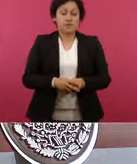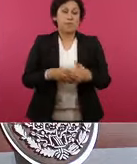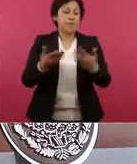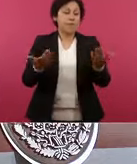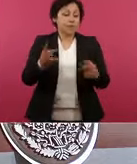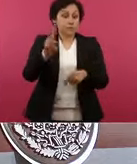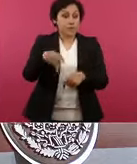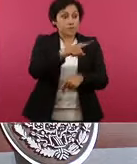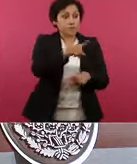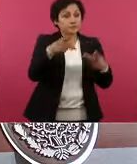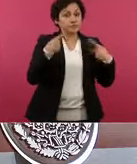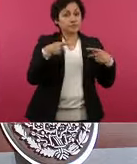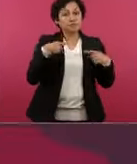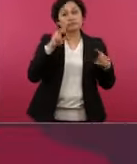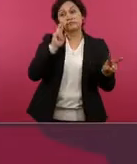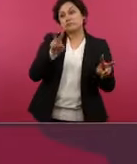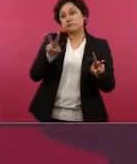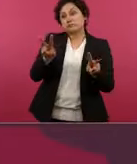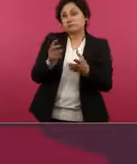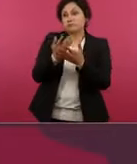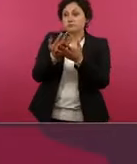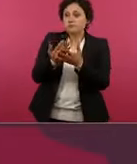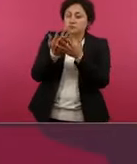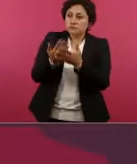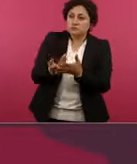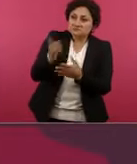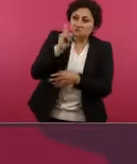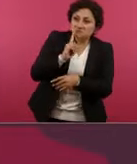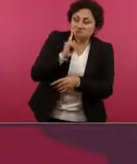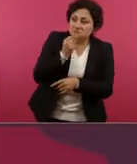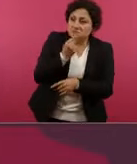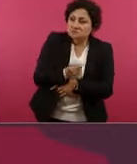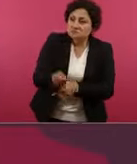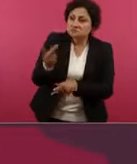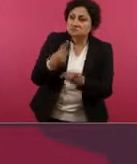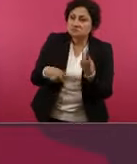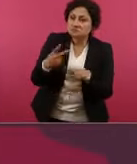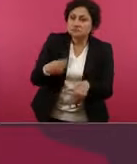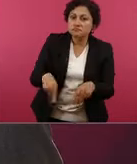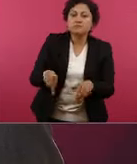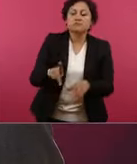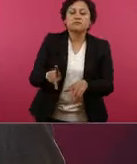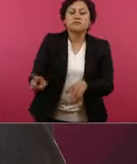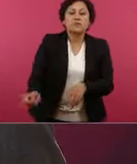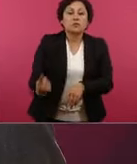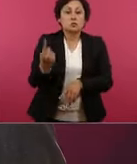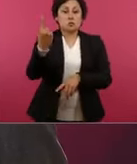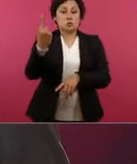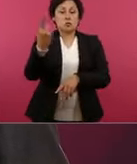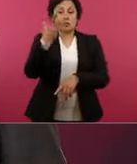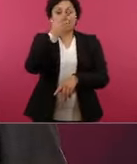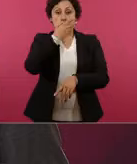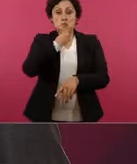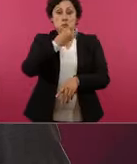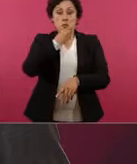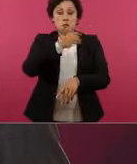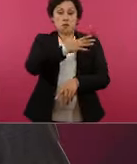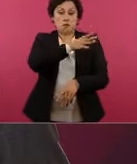¿no?, esperando a la niña Frida, hasta que un marino, un